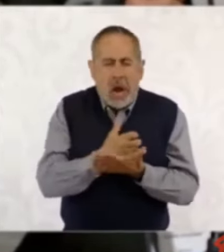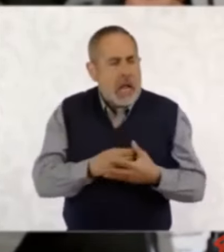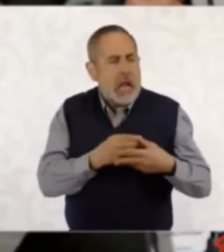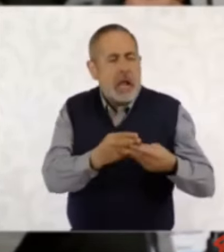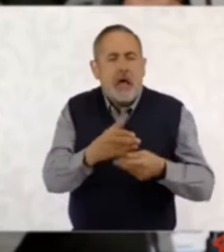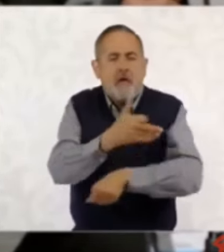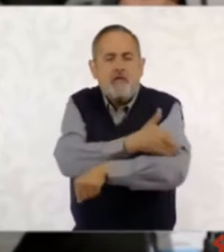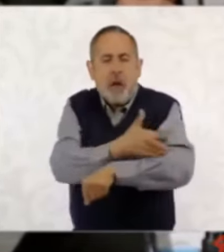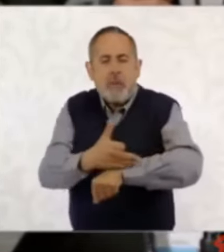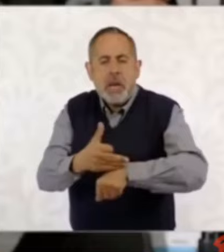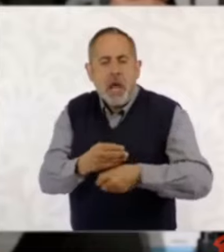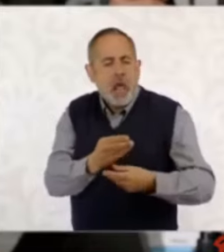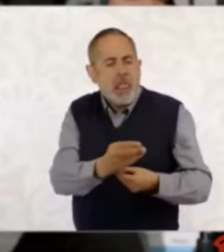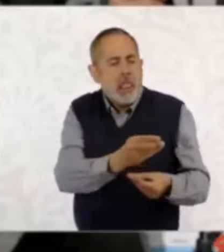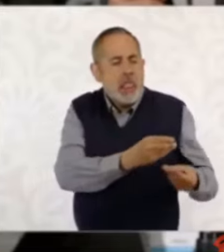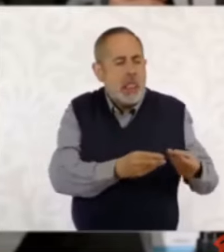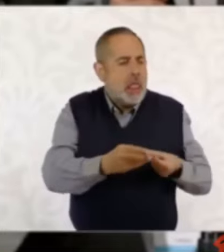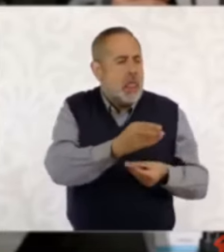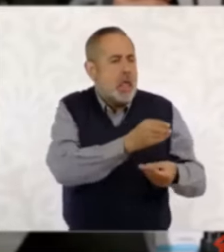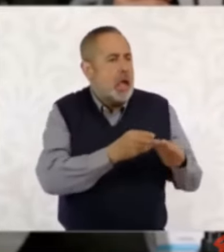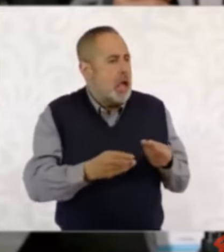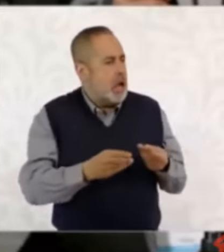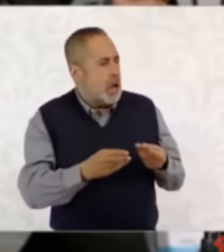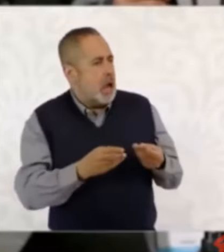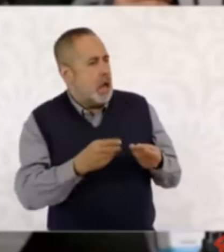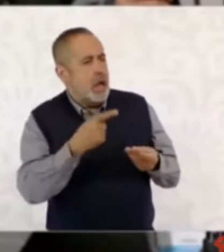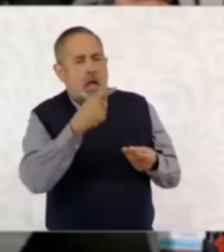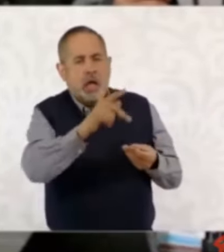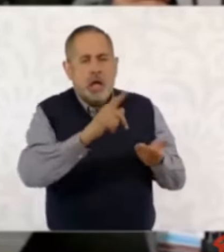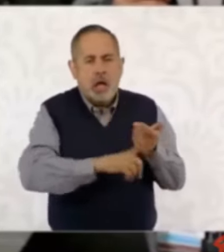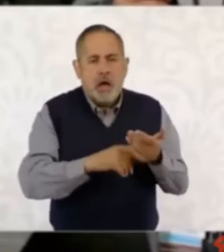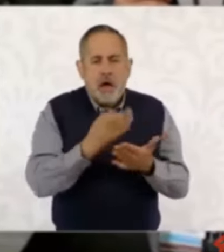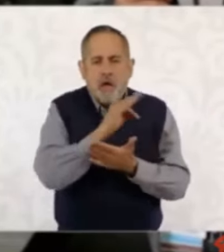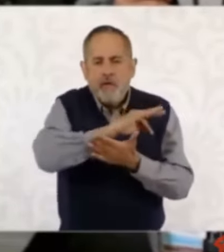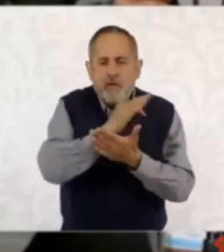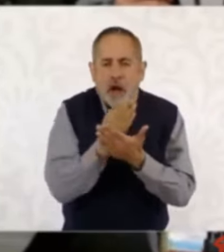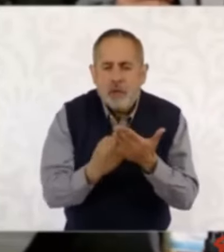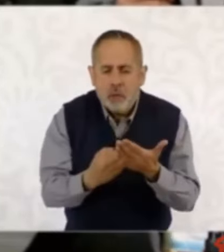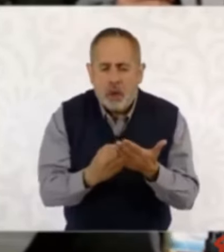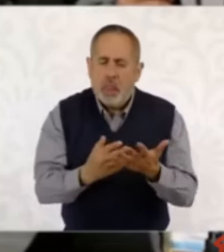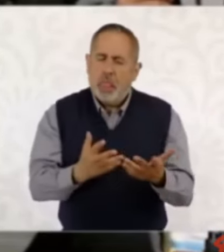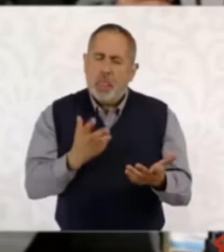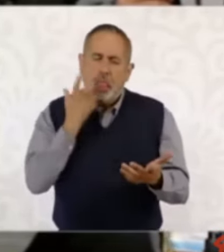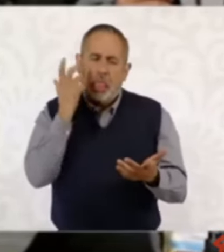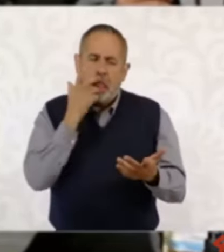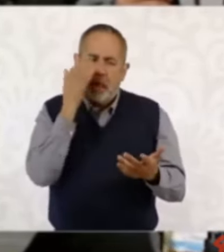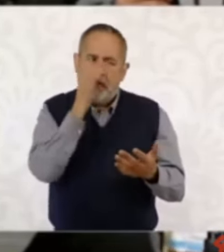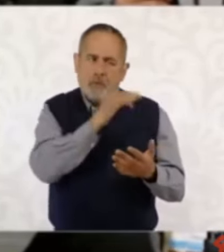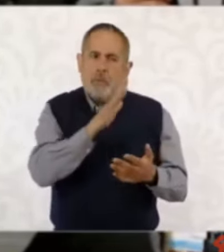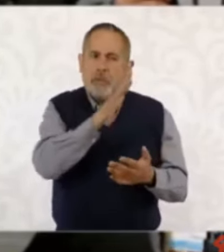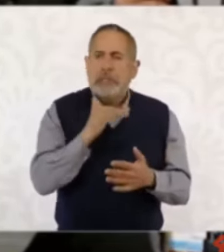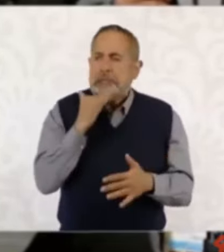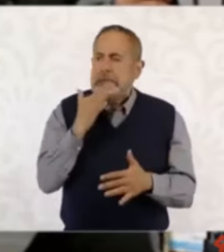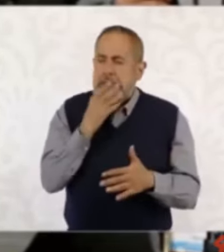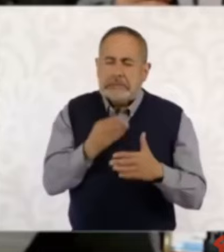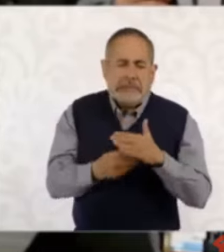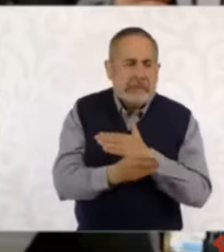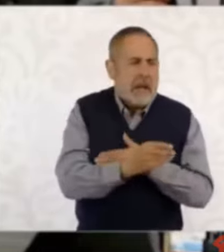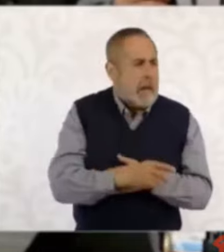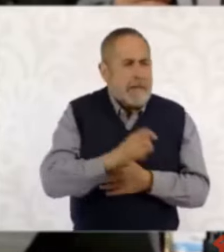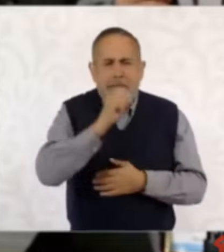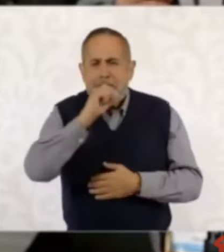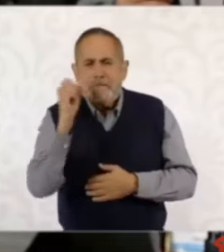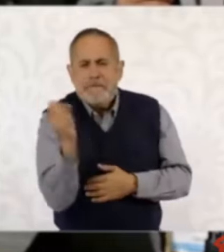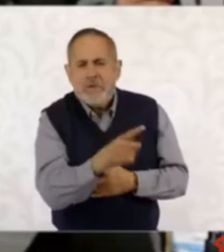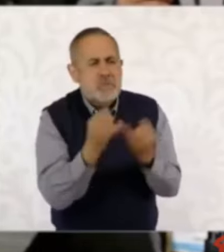negocios familiares. De hecho, muchas de estas empresas terminan siendo factureras o también hay sospechas fuertes de lavado de dinero. Es el mismo caso